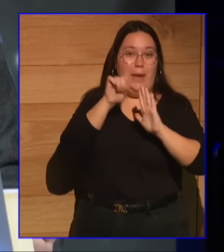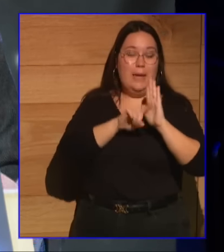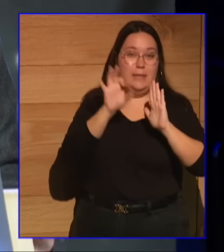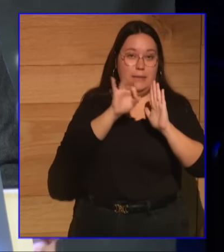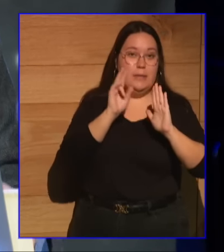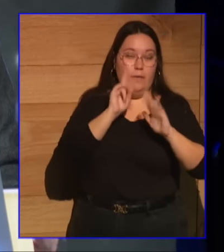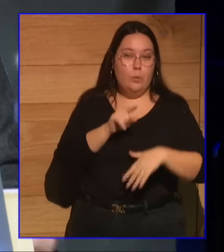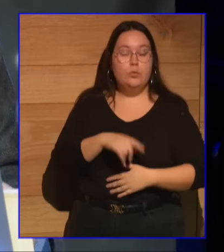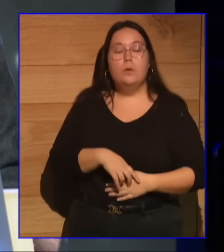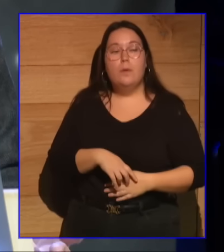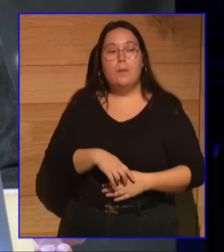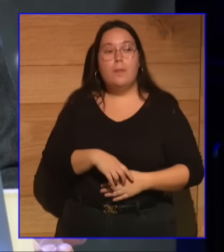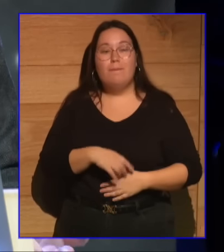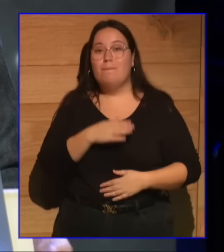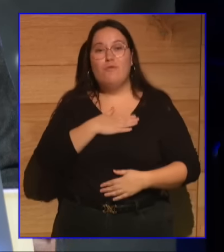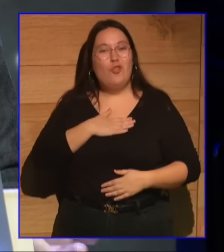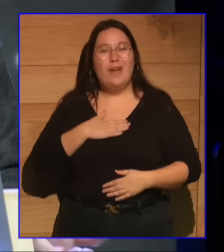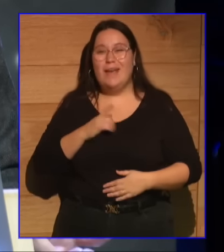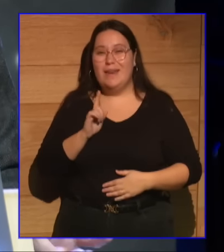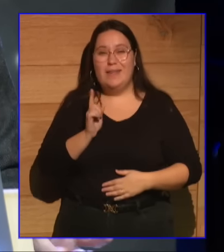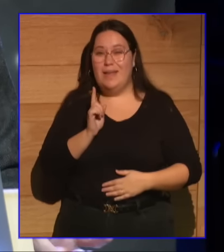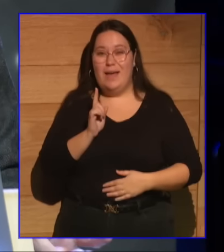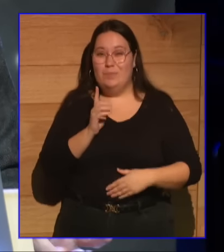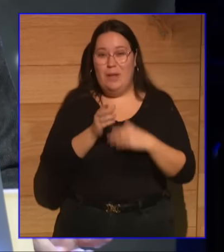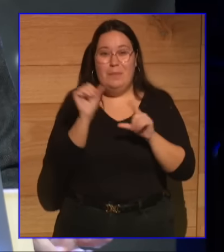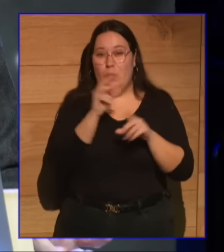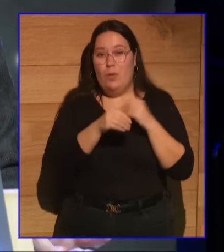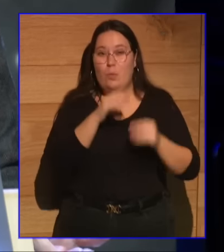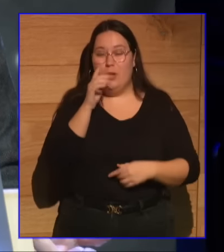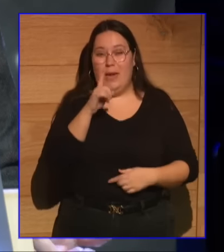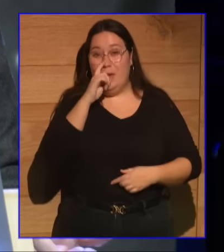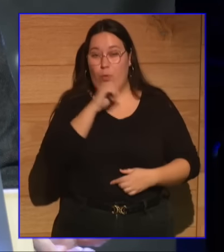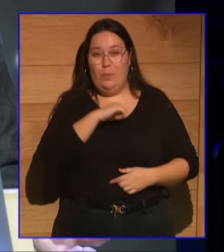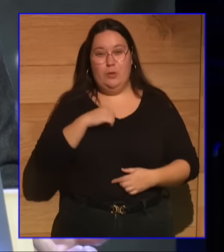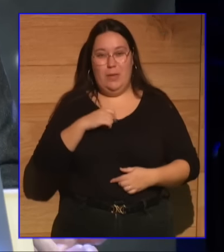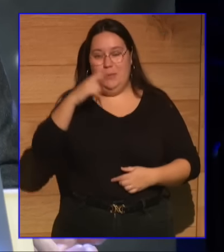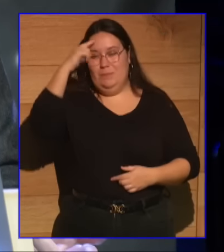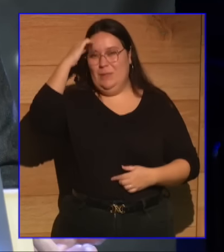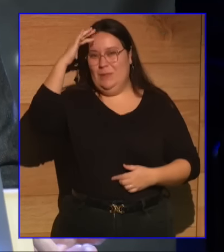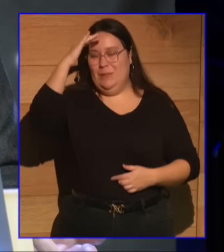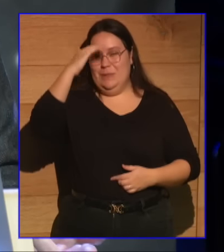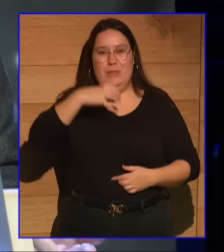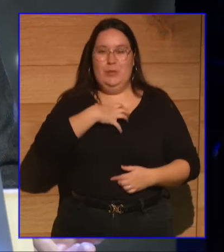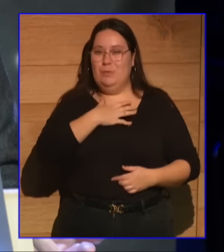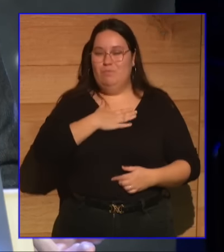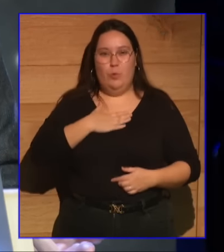Schindler, no quiso hacer la película porque removía demasiados recuerdos personales. Sin embargo,